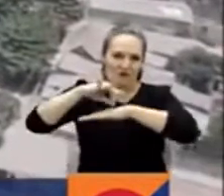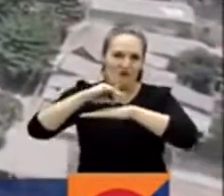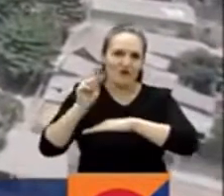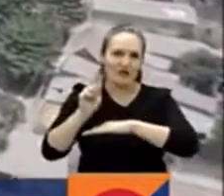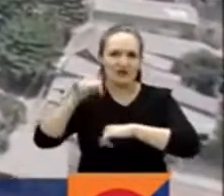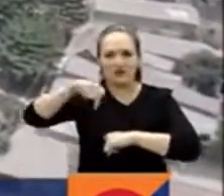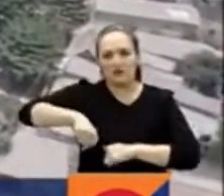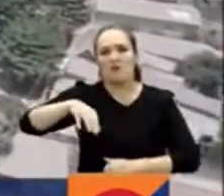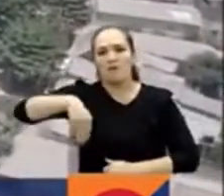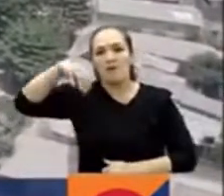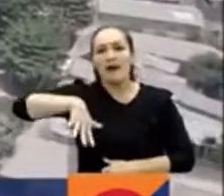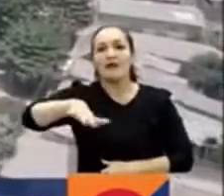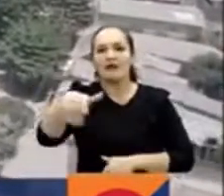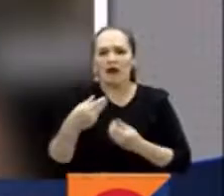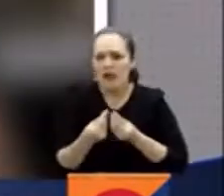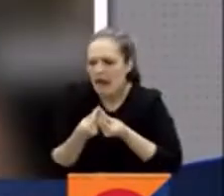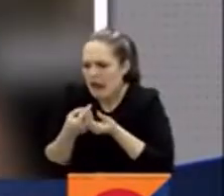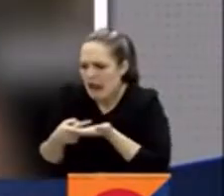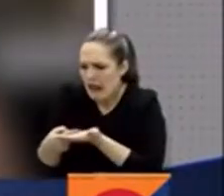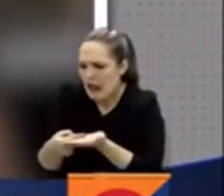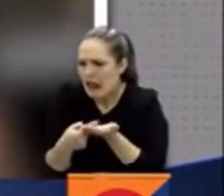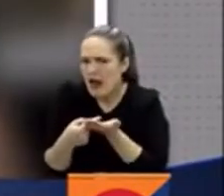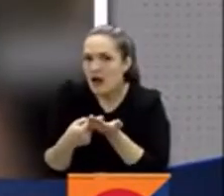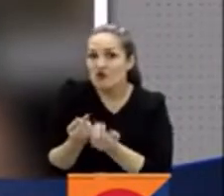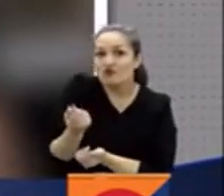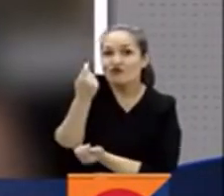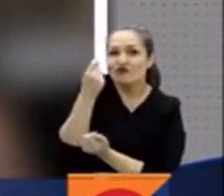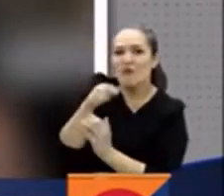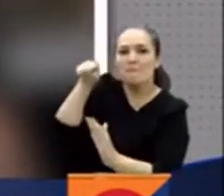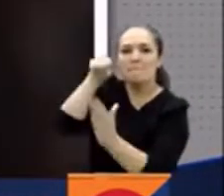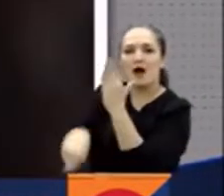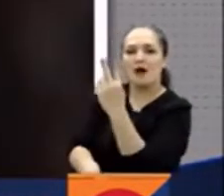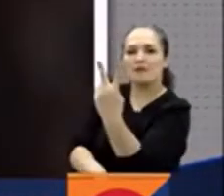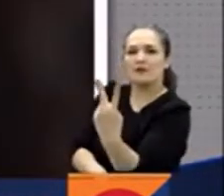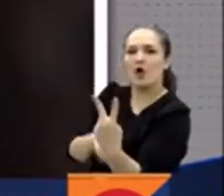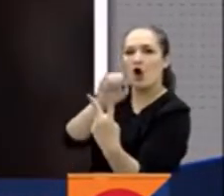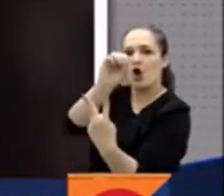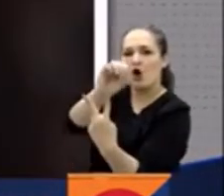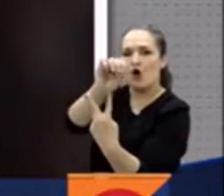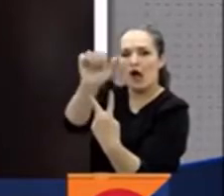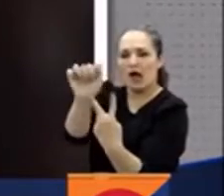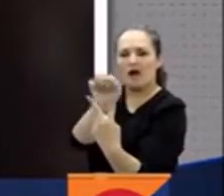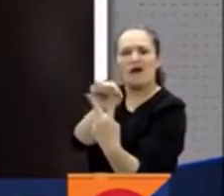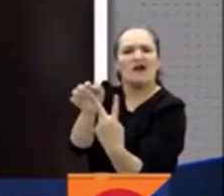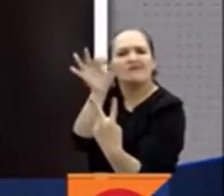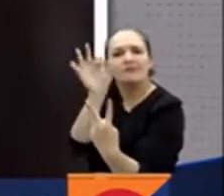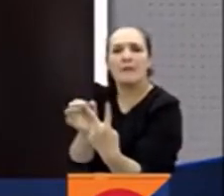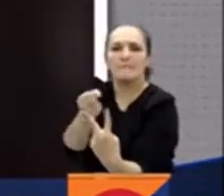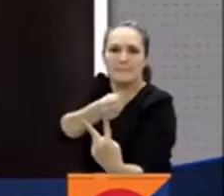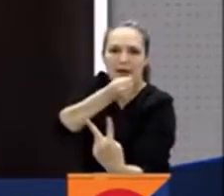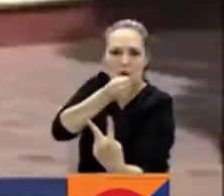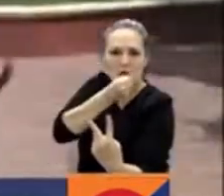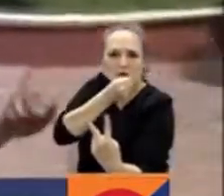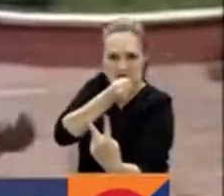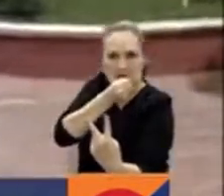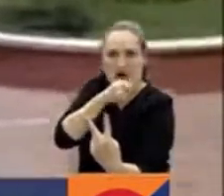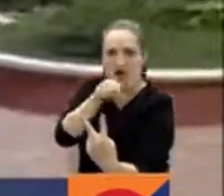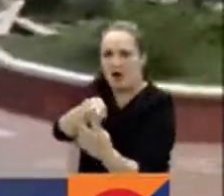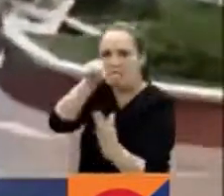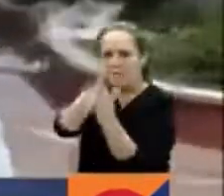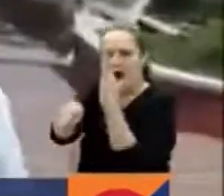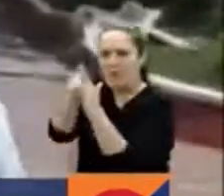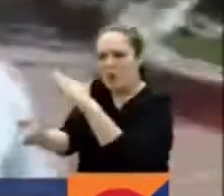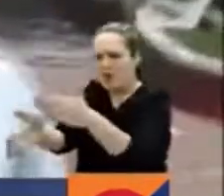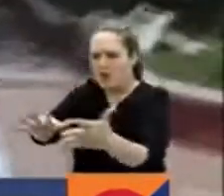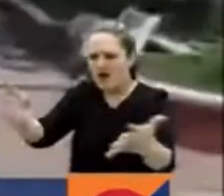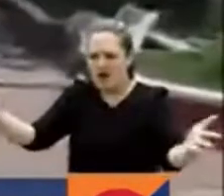principales autoridades tras el asesinato de los periodistas Leiner Montero y Dilia Contreras. Por su parte, el gremio de periodistas exige